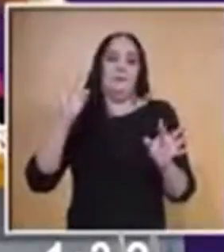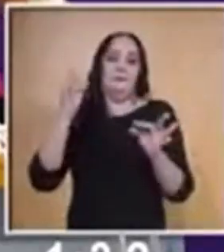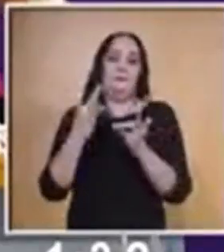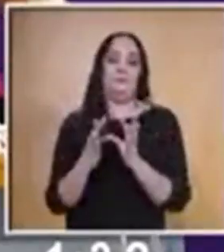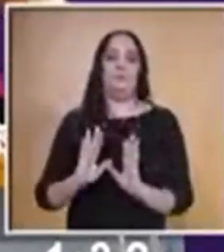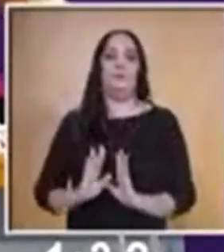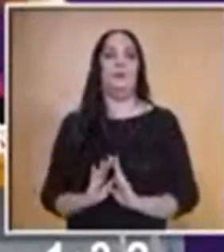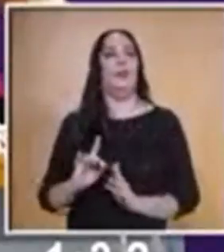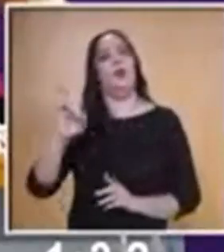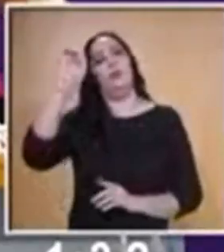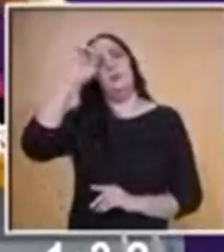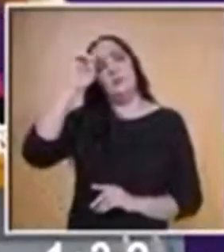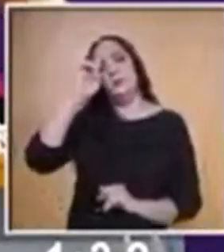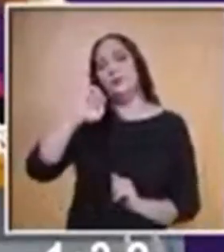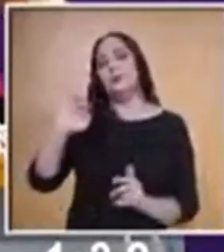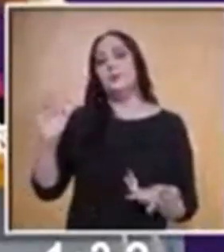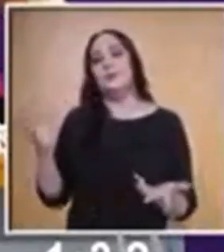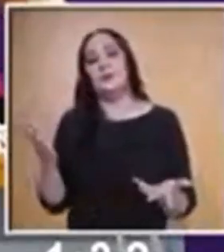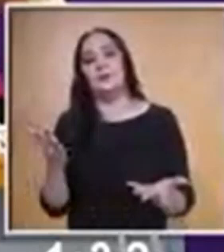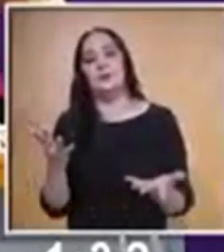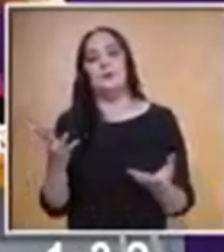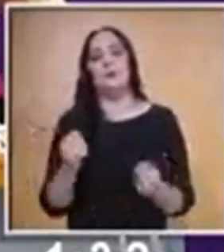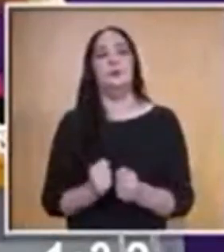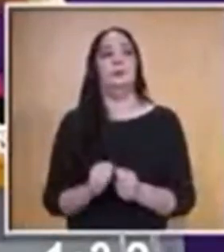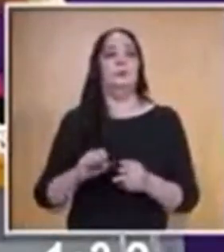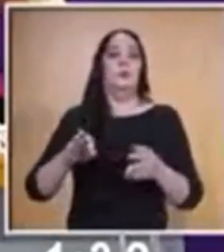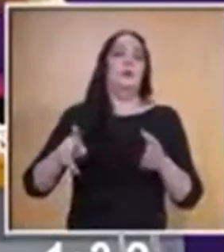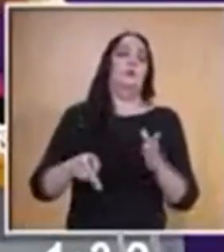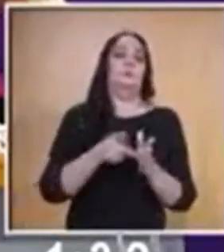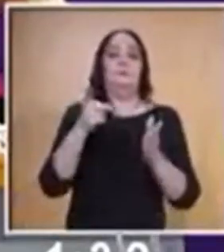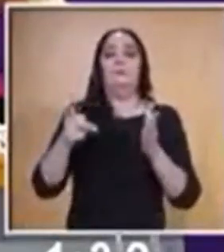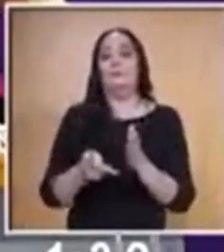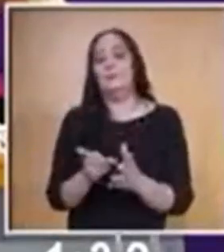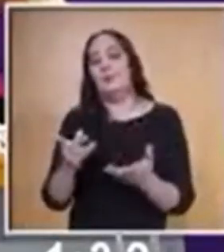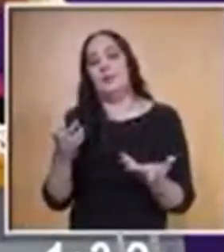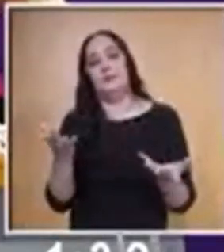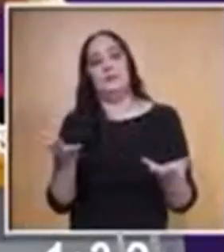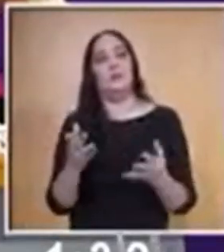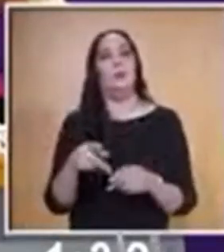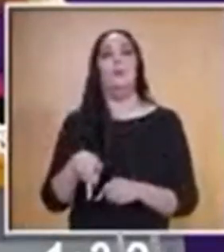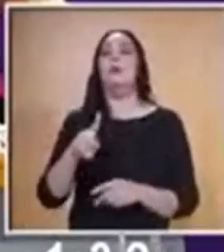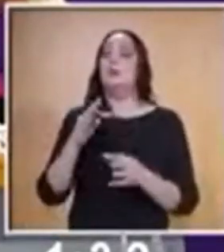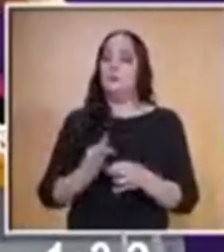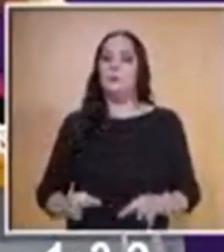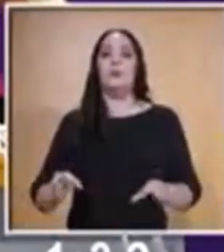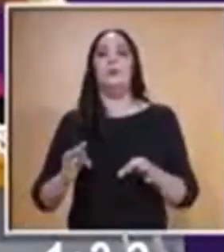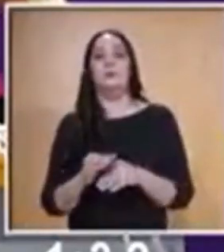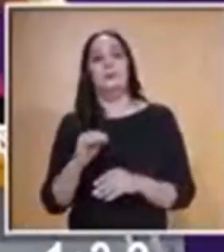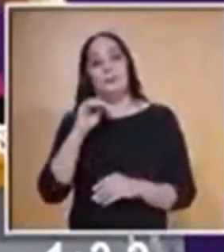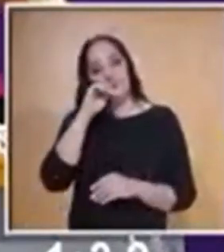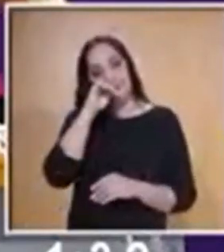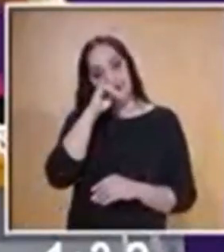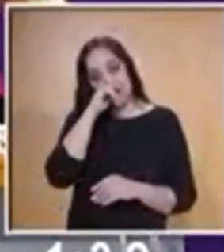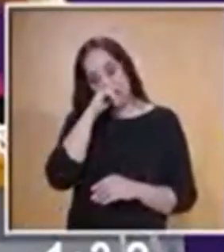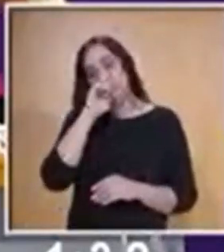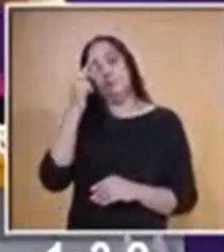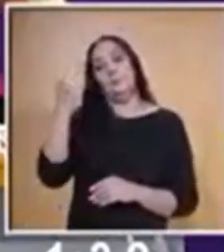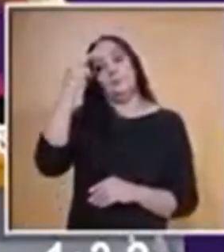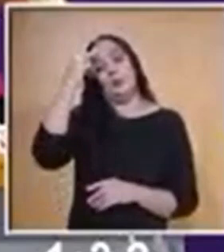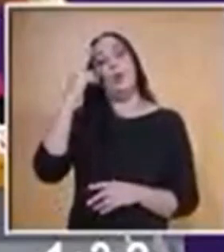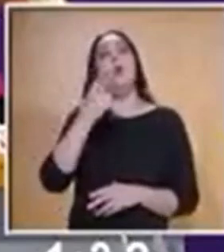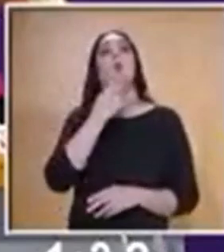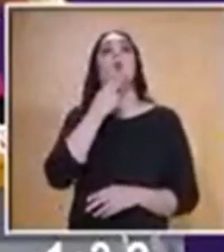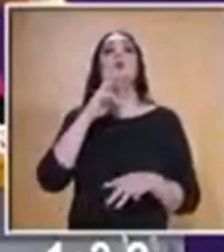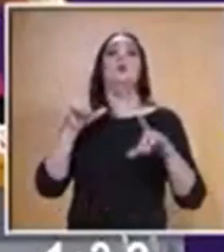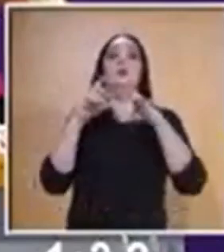Algunas recomendaciones ya las hemos estado repitiendo en cada una de las cápsulas, pero es bien importante recordarles el uso del cubrebocas, el uso